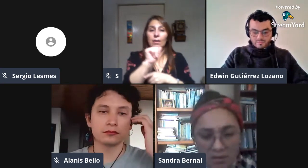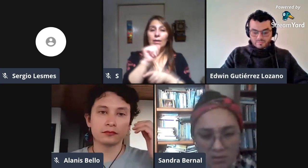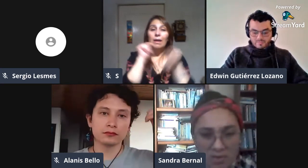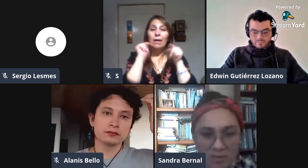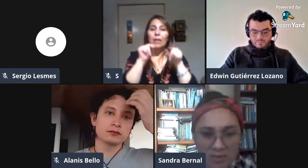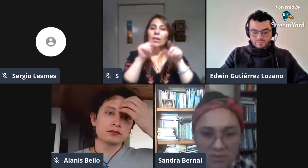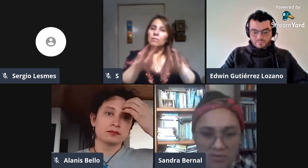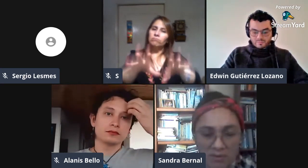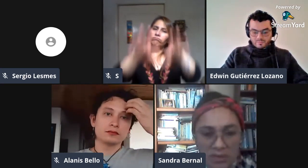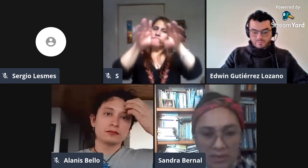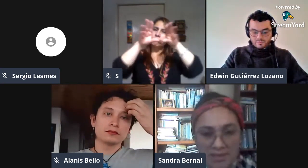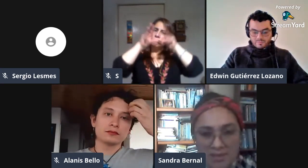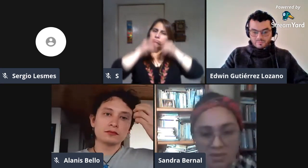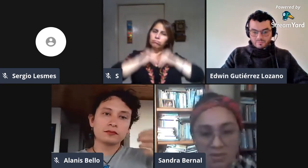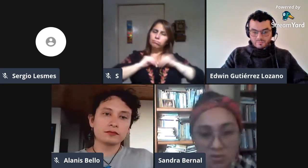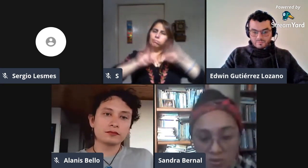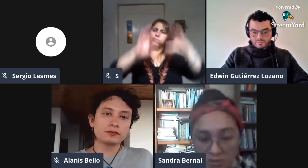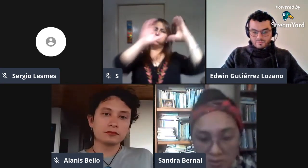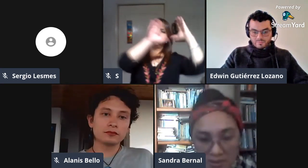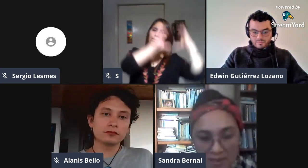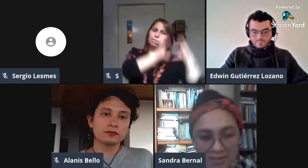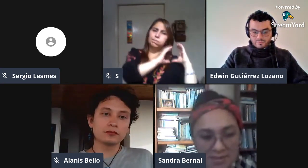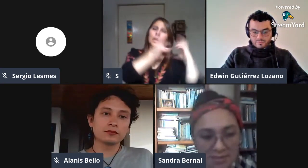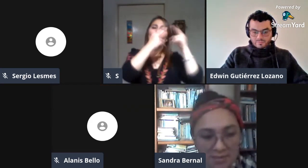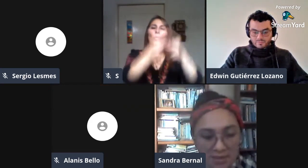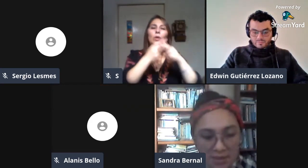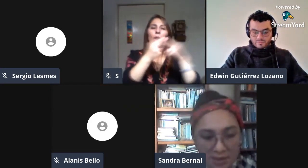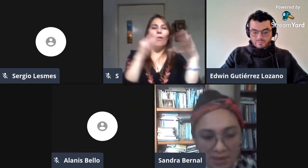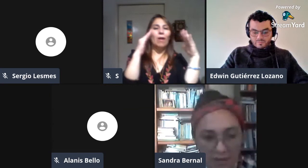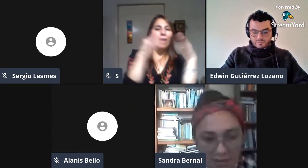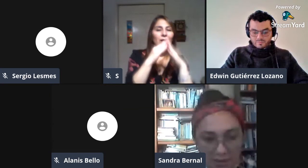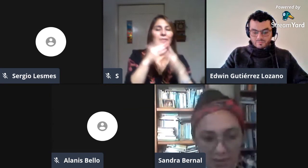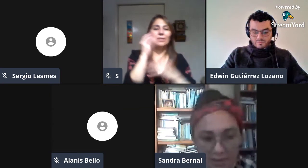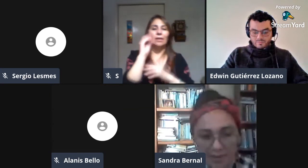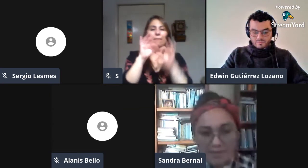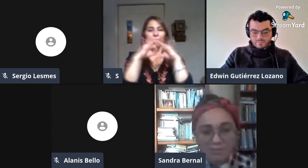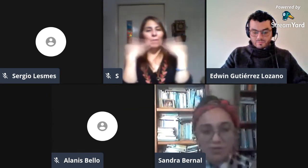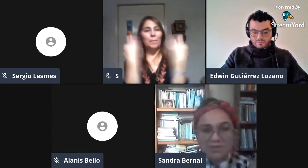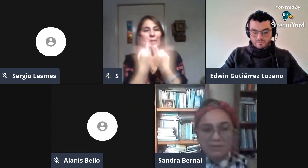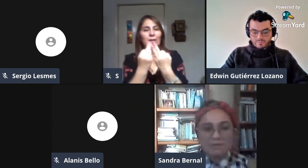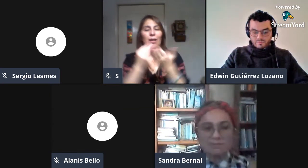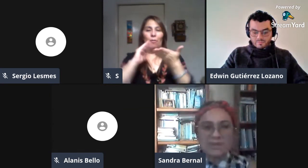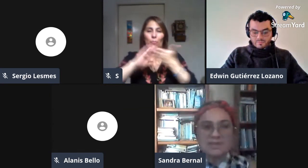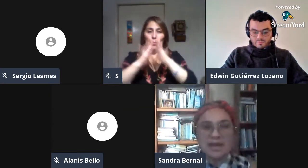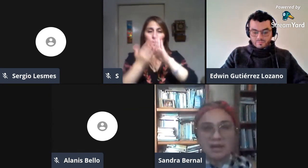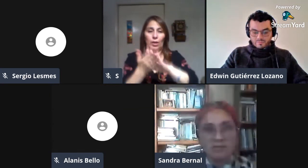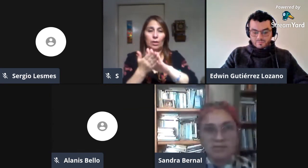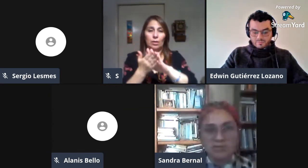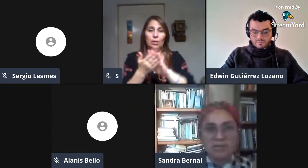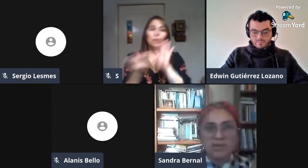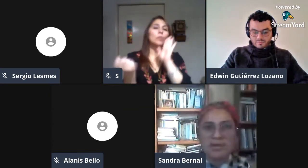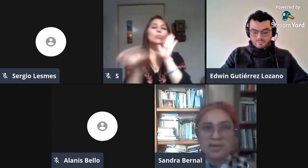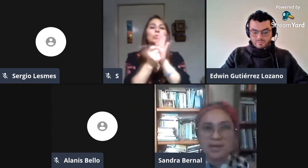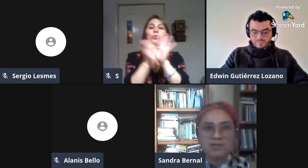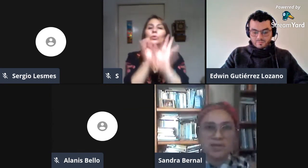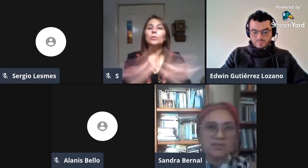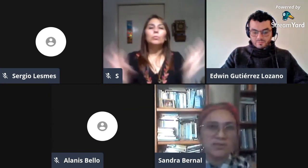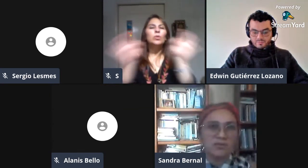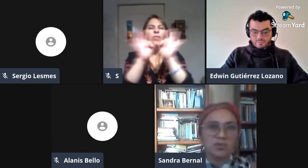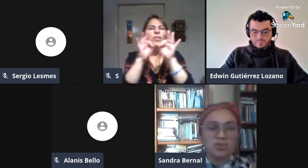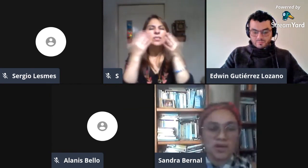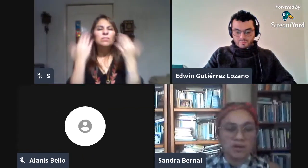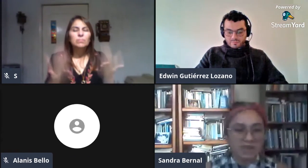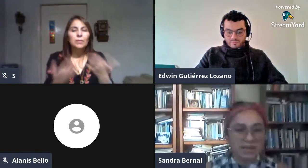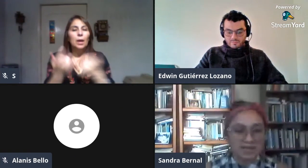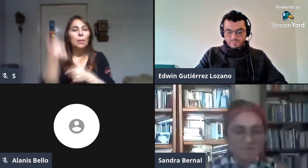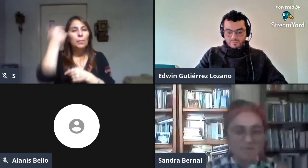enorme de cuidado, no solamente con sus familias, sino con sus comunidades, es importante pensarnos esos ejercicios